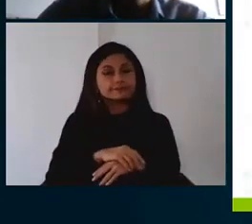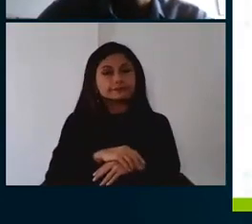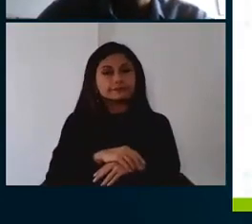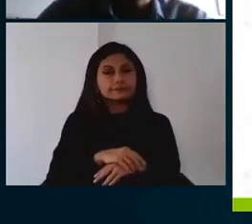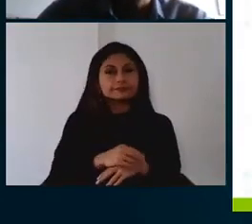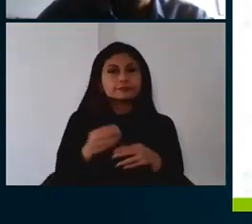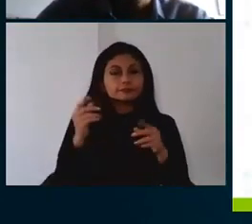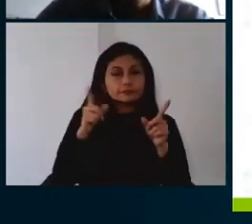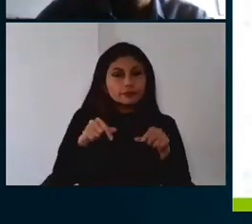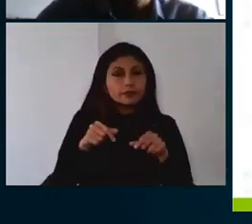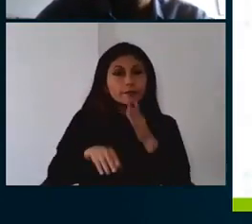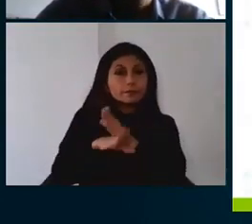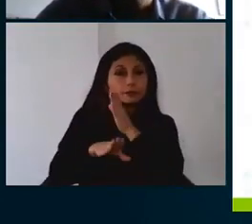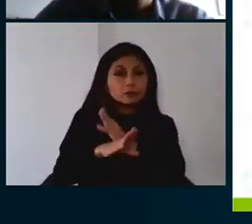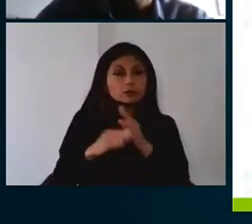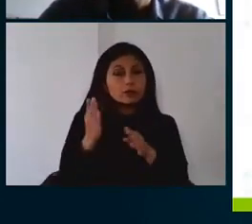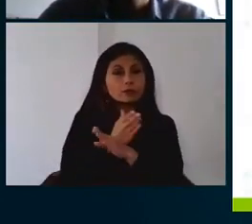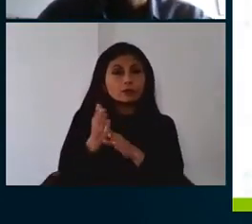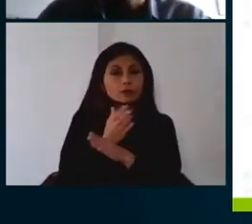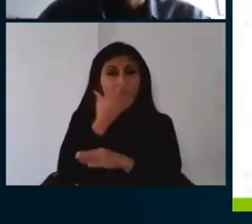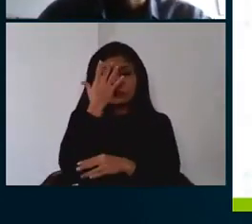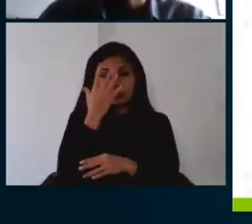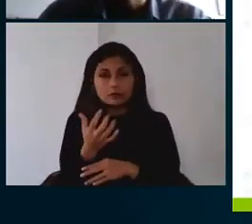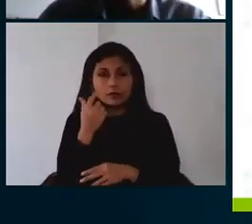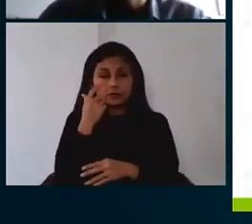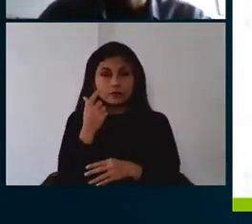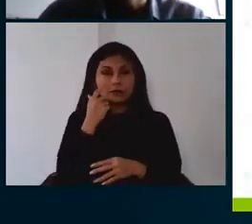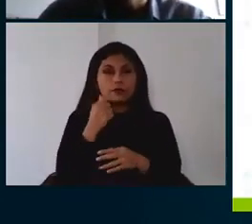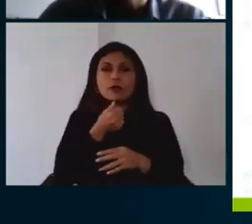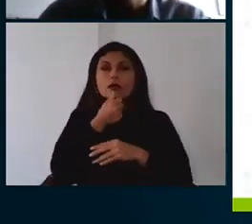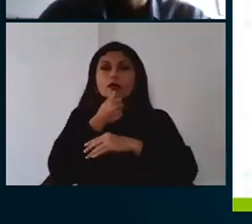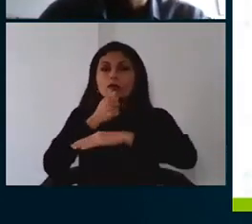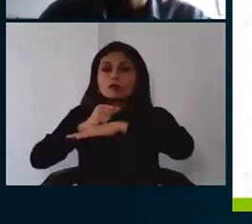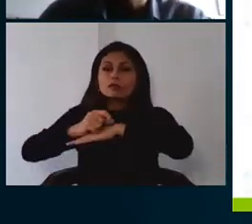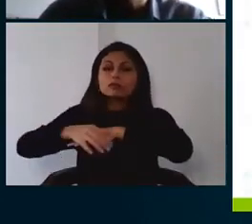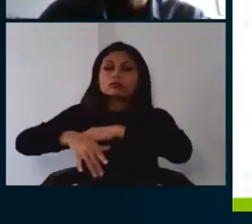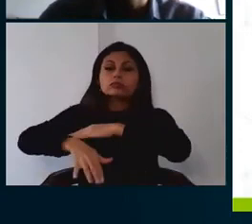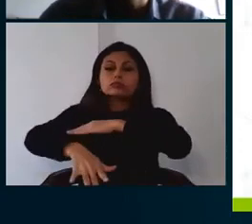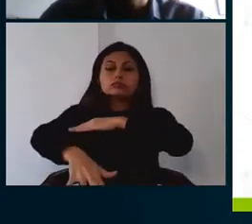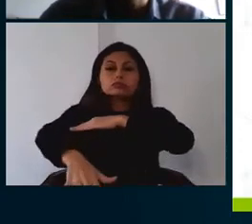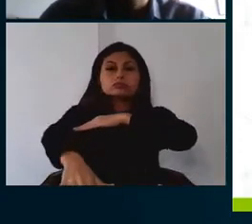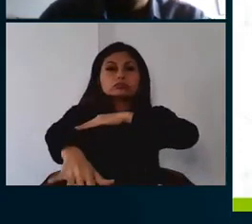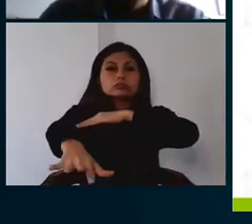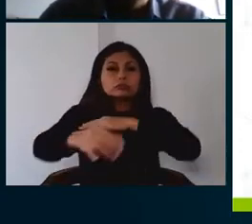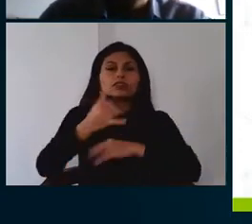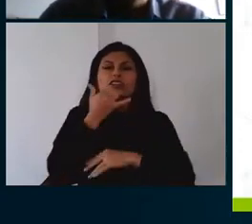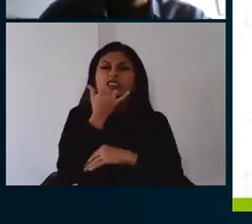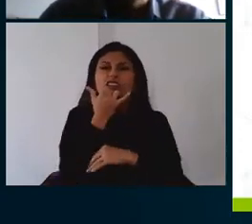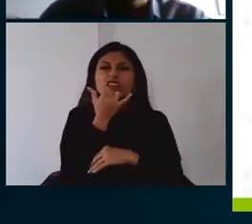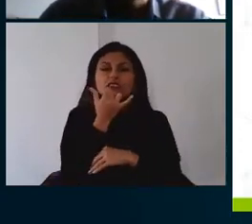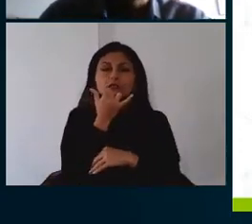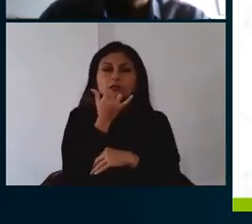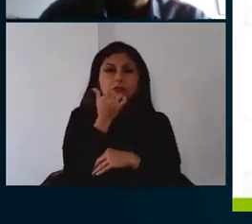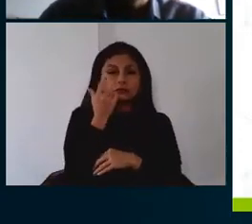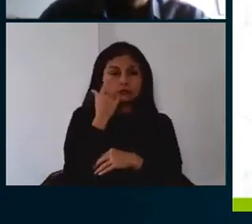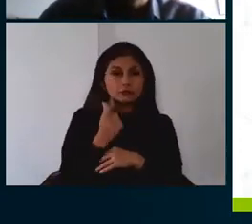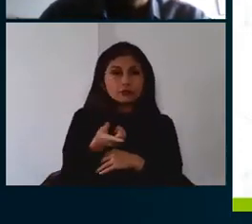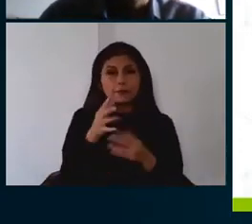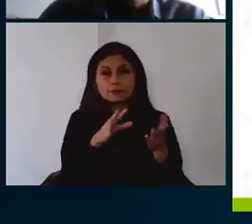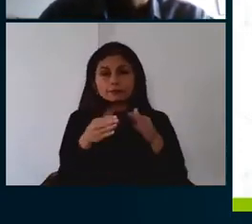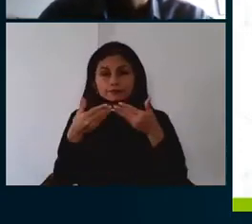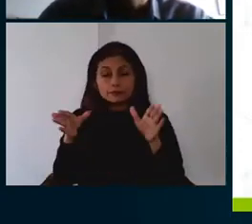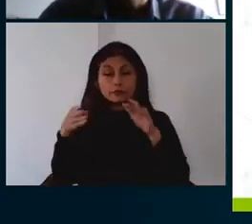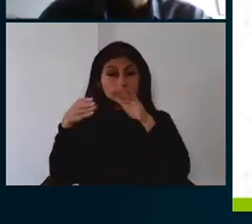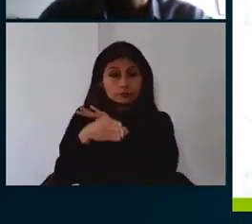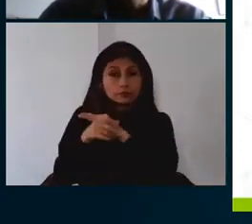Y los problemas siguen aguas abajo, por ejemplo, en los resaltos de cada canal parcial se ve como 2 de los